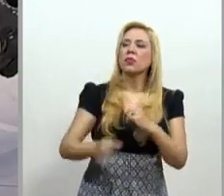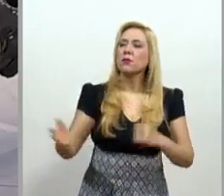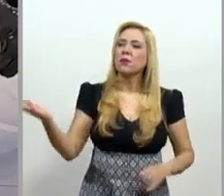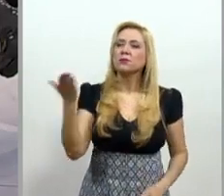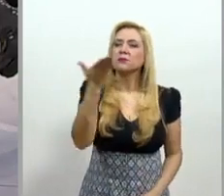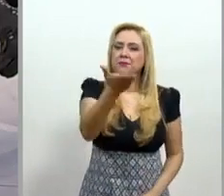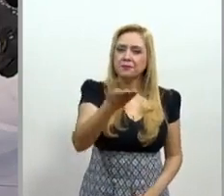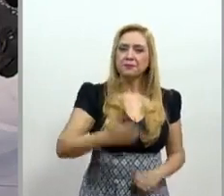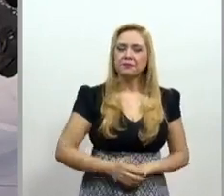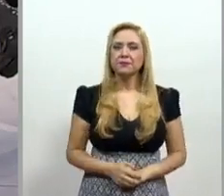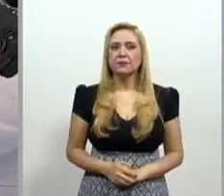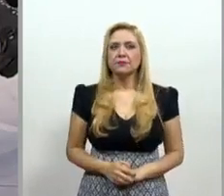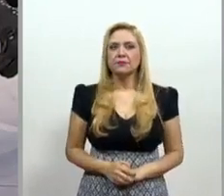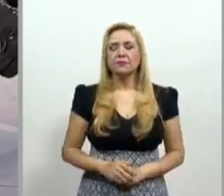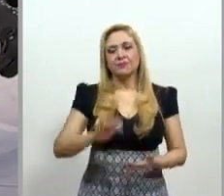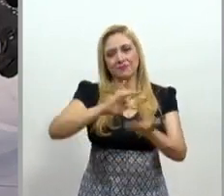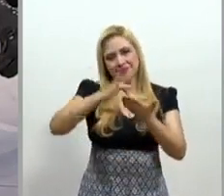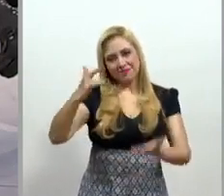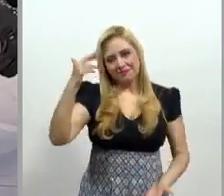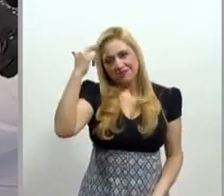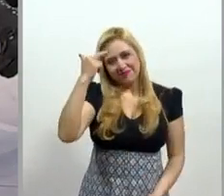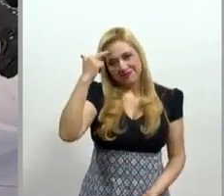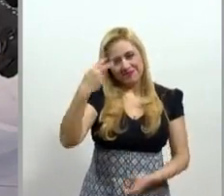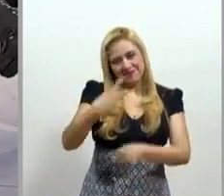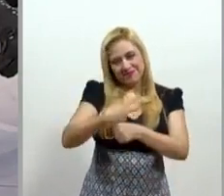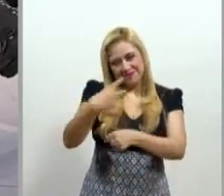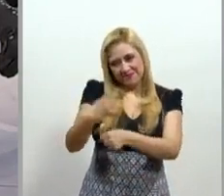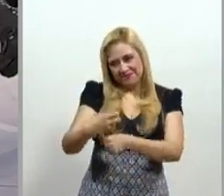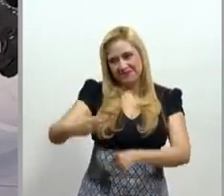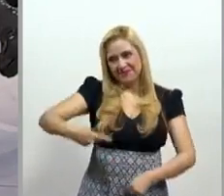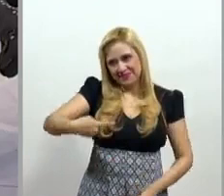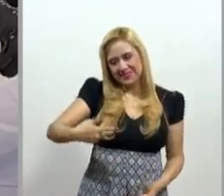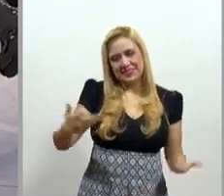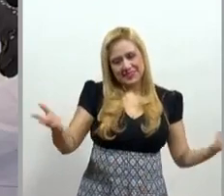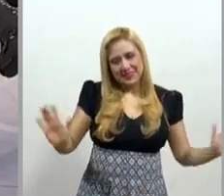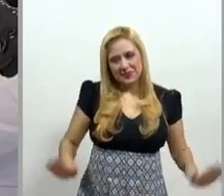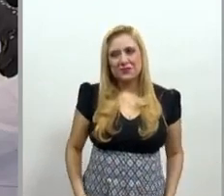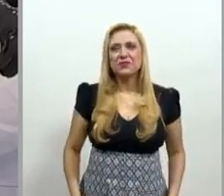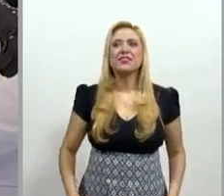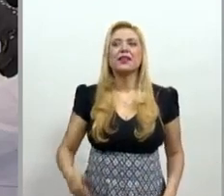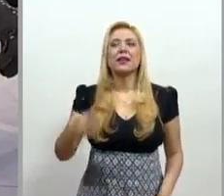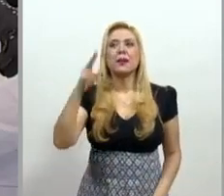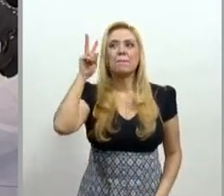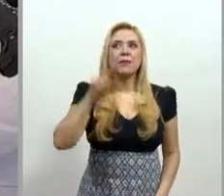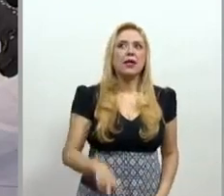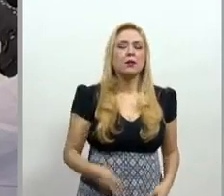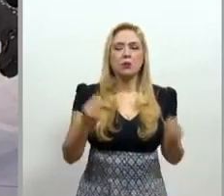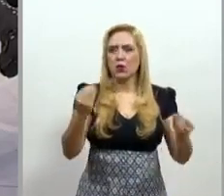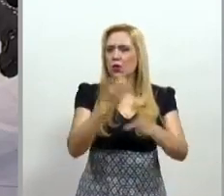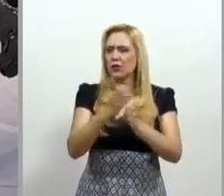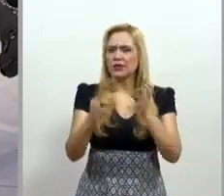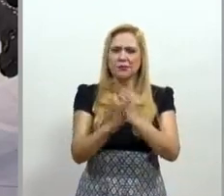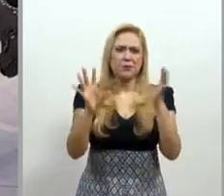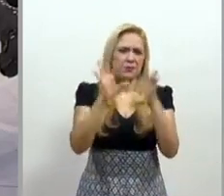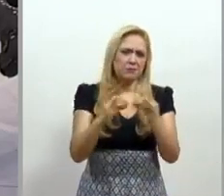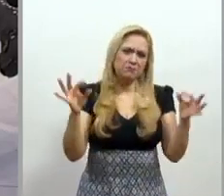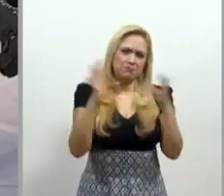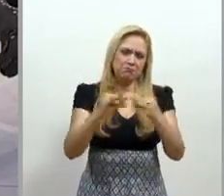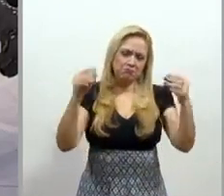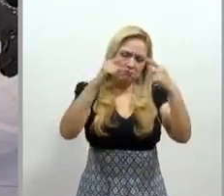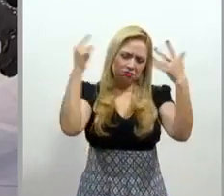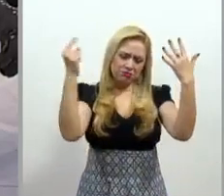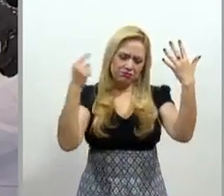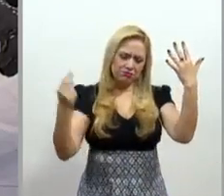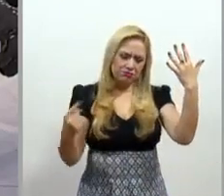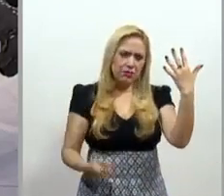último mensaje, última Sí, opinión? gracias Roberto por la pregunta, porque creo que se han dicho cosas muy relevantes aquí y lo que yo